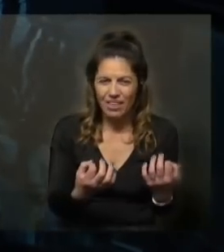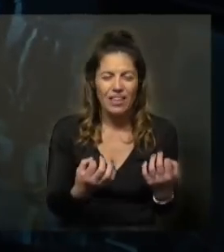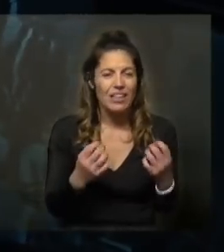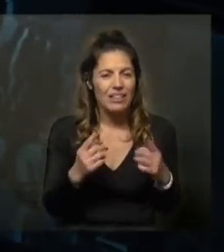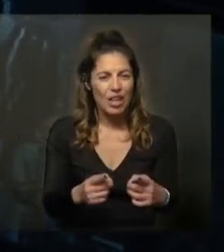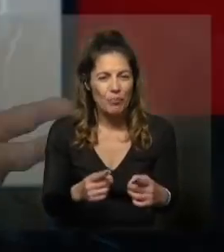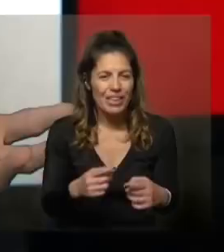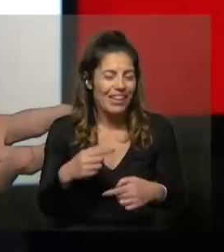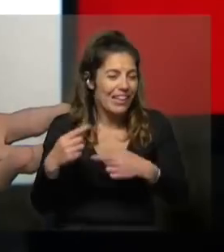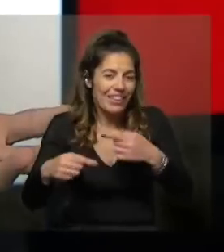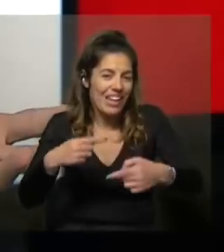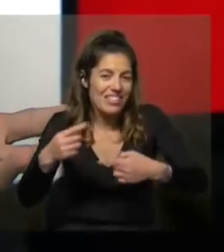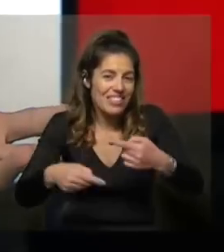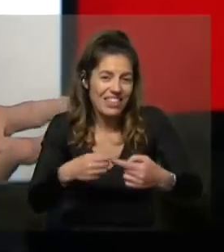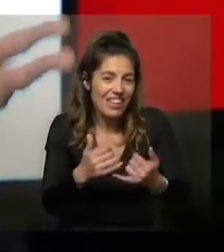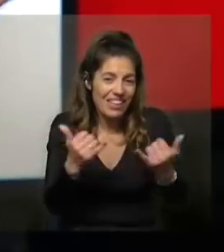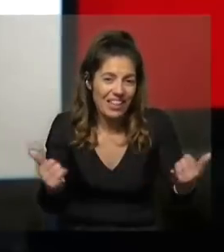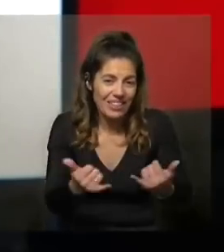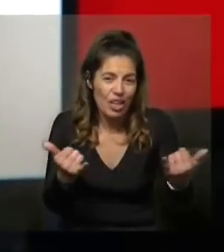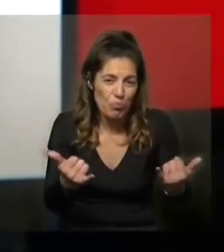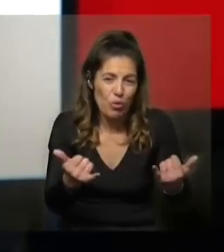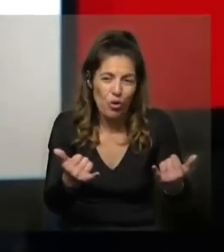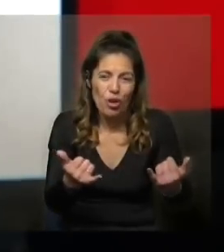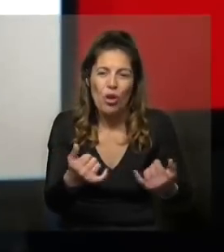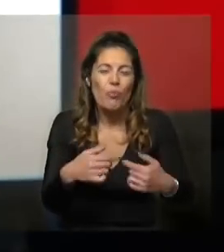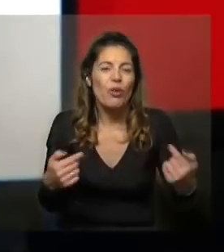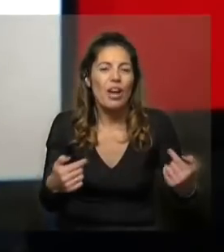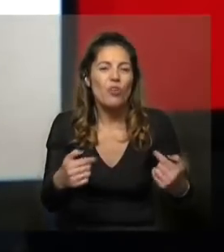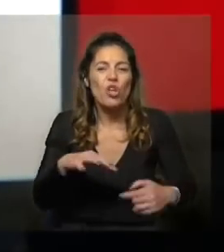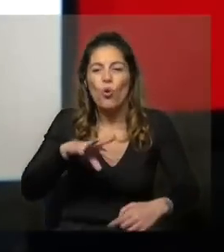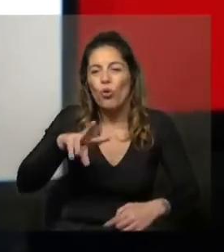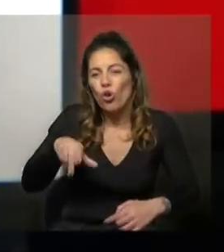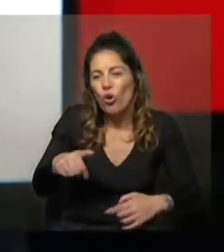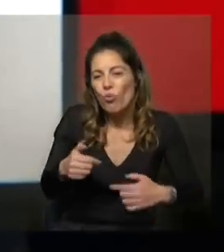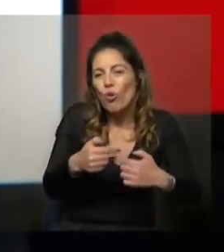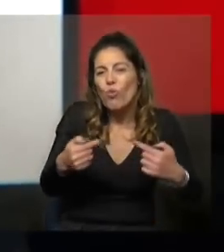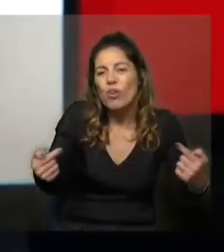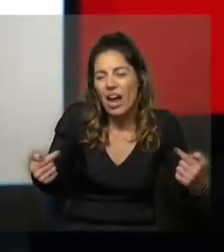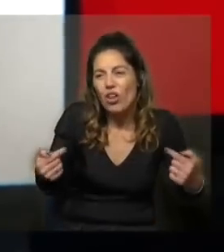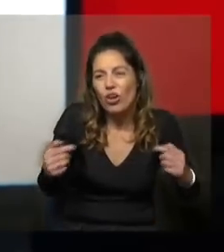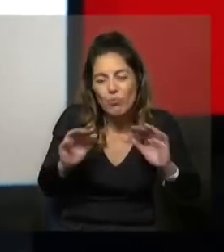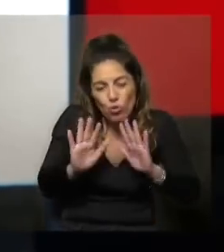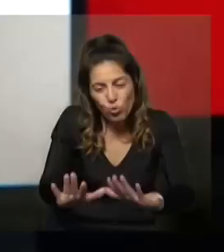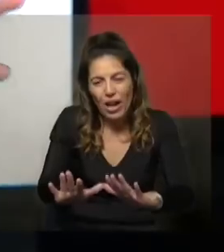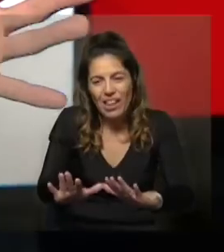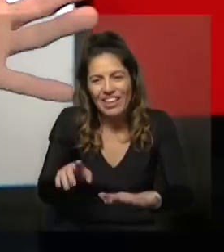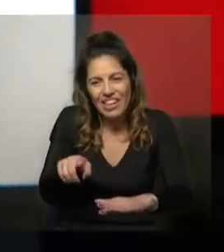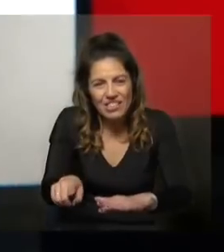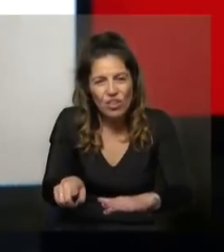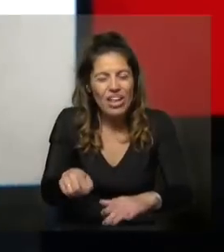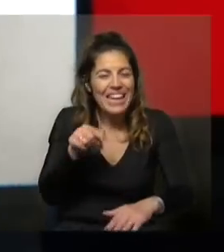que trasciende en el tiempo o sea porque una cosa es yo que sé un robo un hecho un algo que punto es puntual